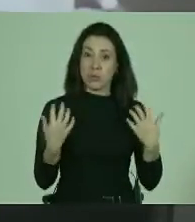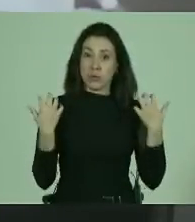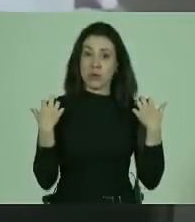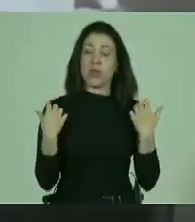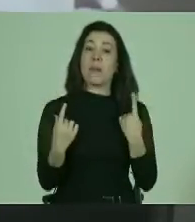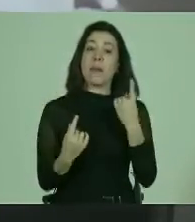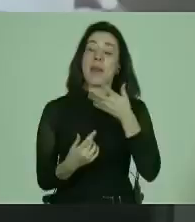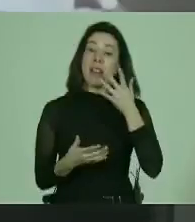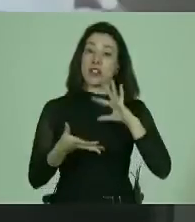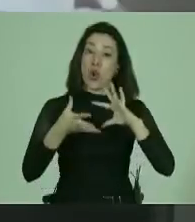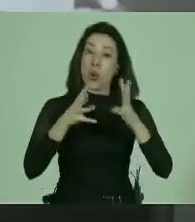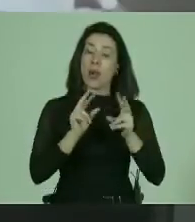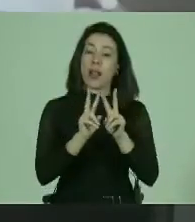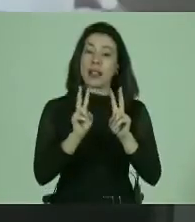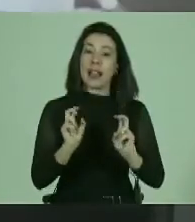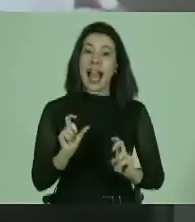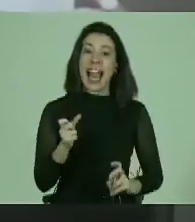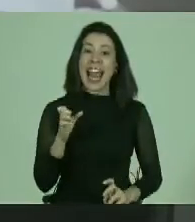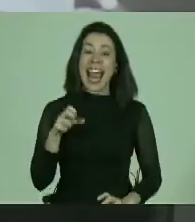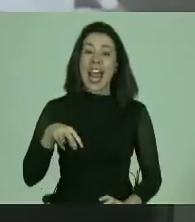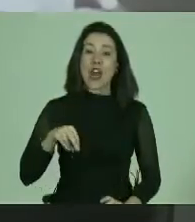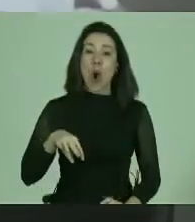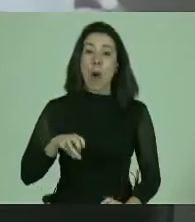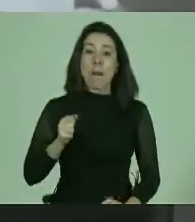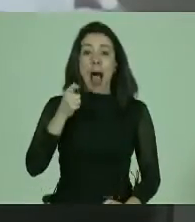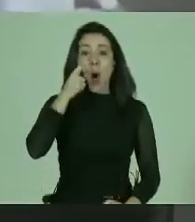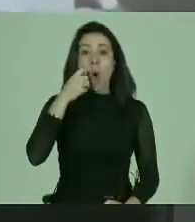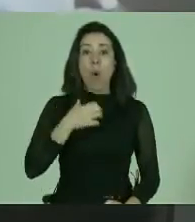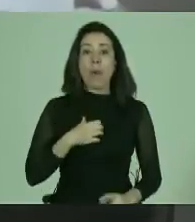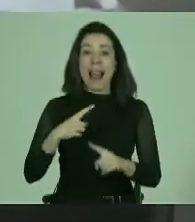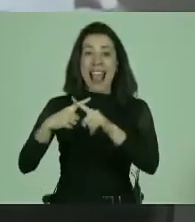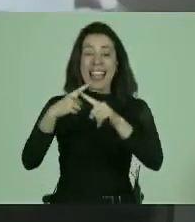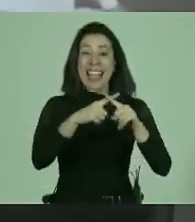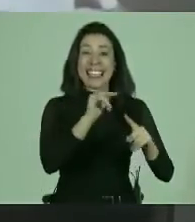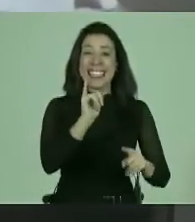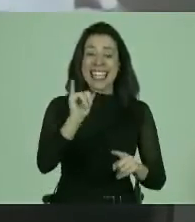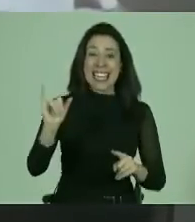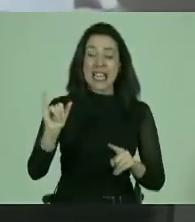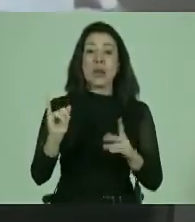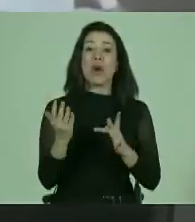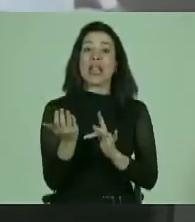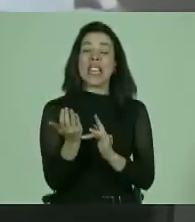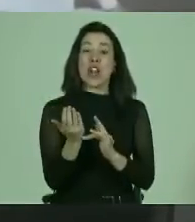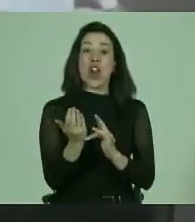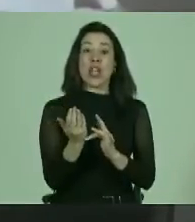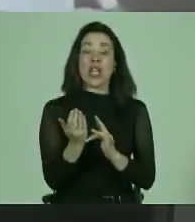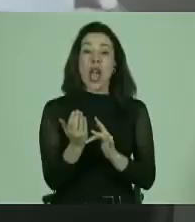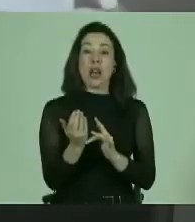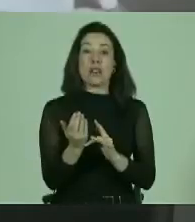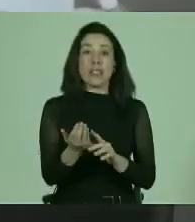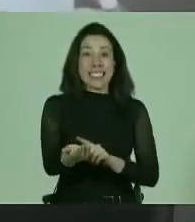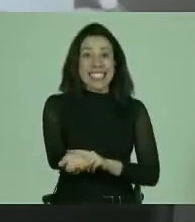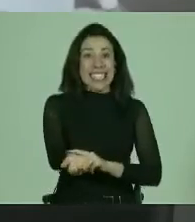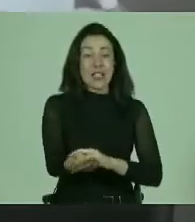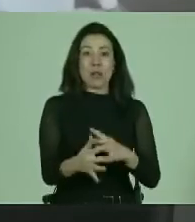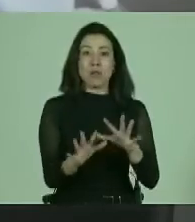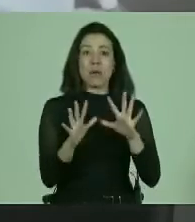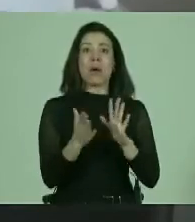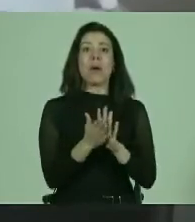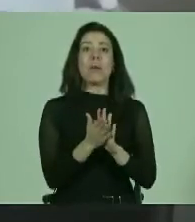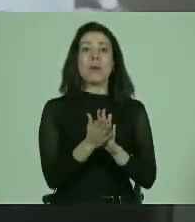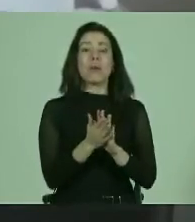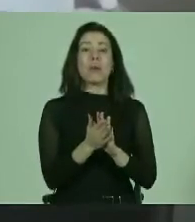primero fue la declaración universal sobre el genoma humano porque las tecnologías genéticas fueron impactantes pensamos por ejemplo el